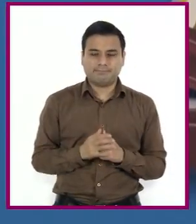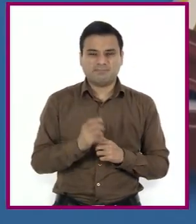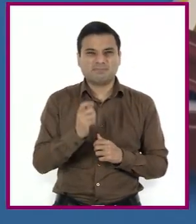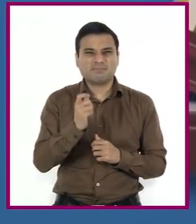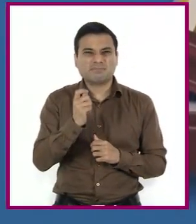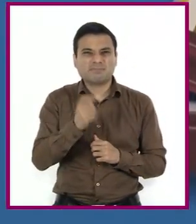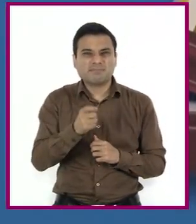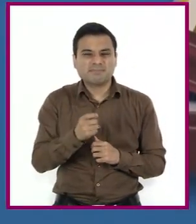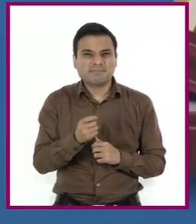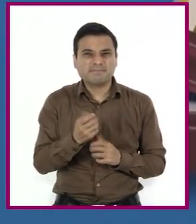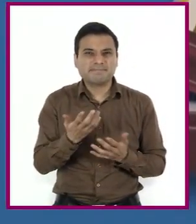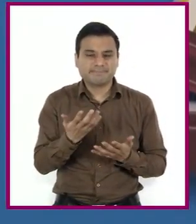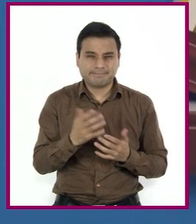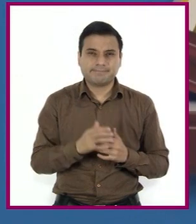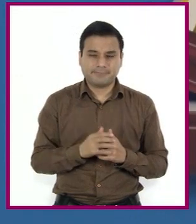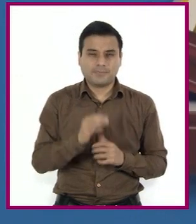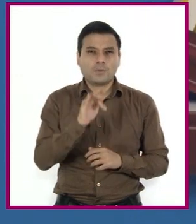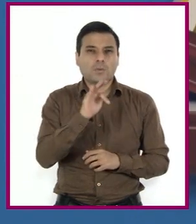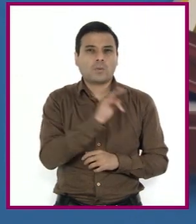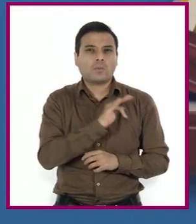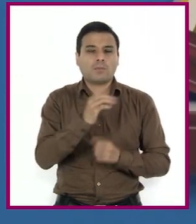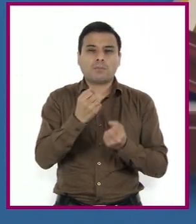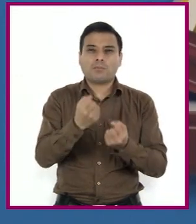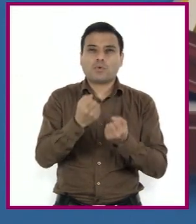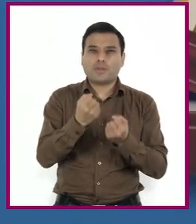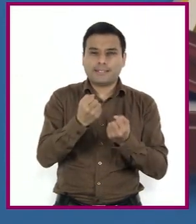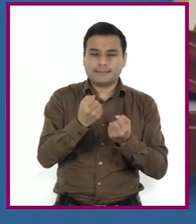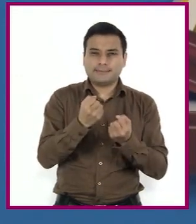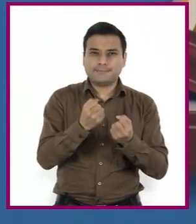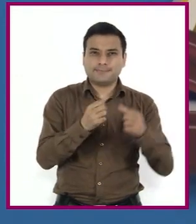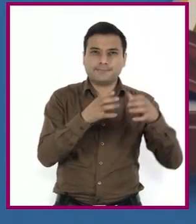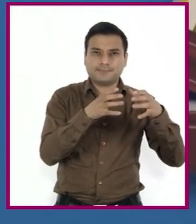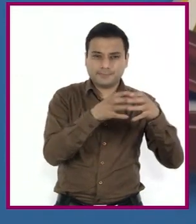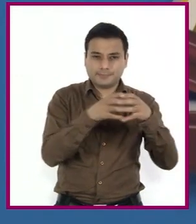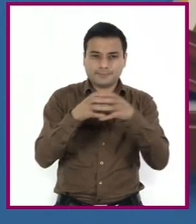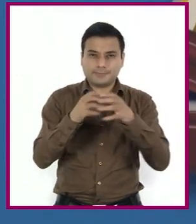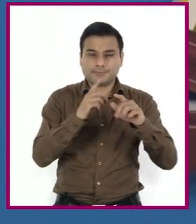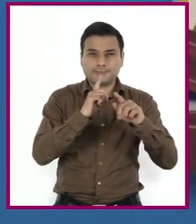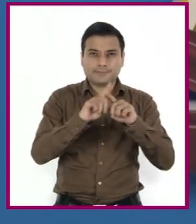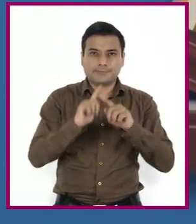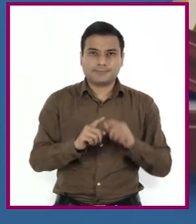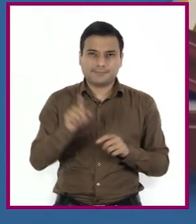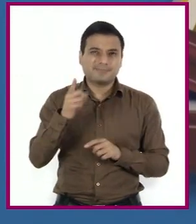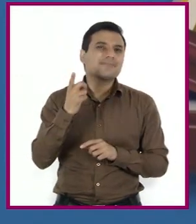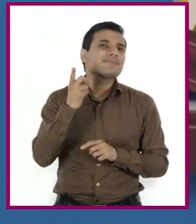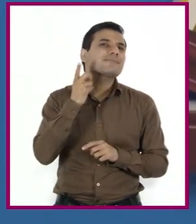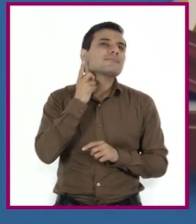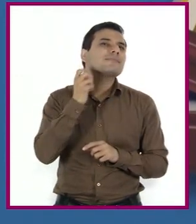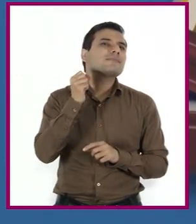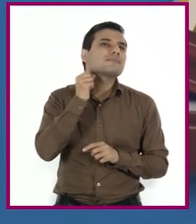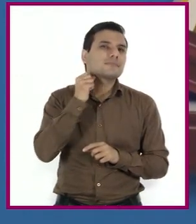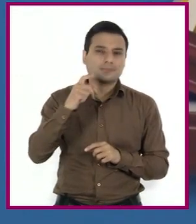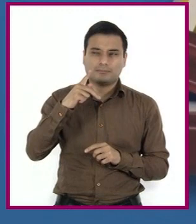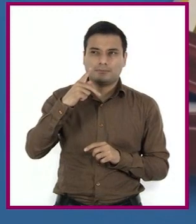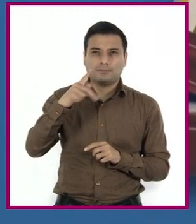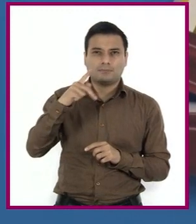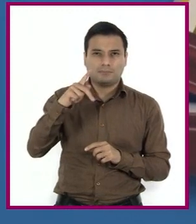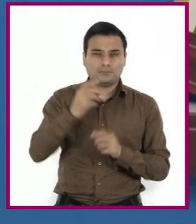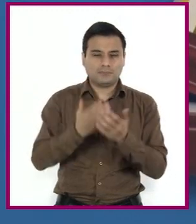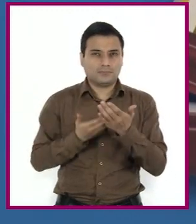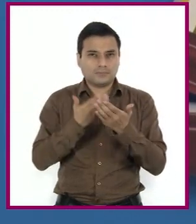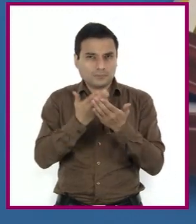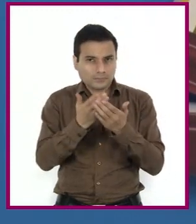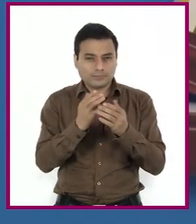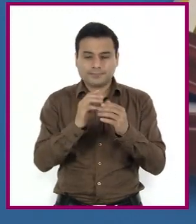con el principio de división de poderes, que establece que corresponde al poder legislativo elaborar las leyes, mientras que